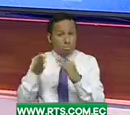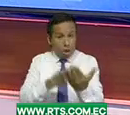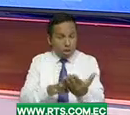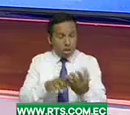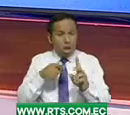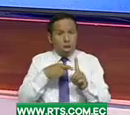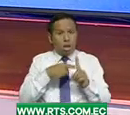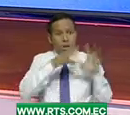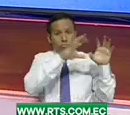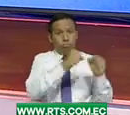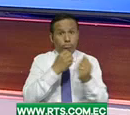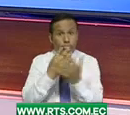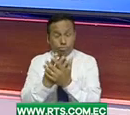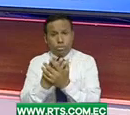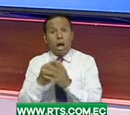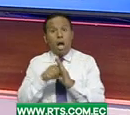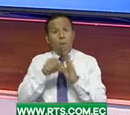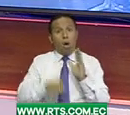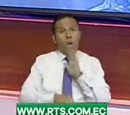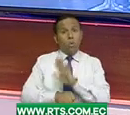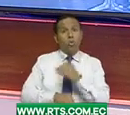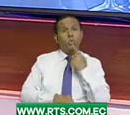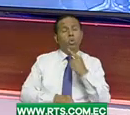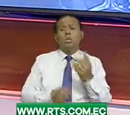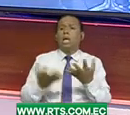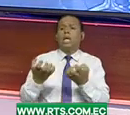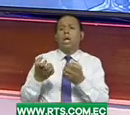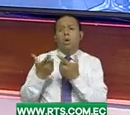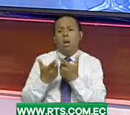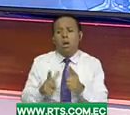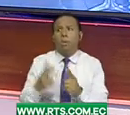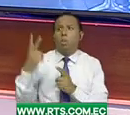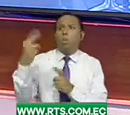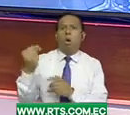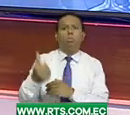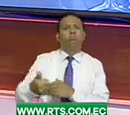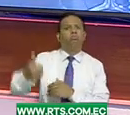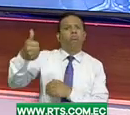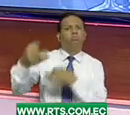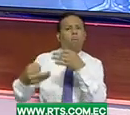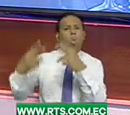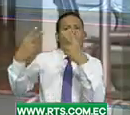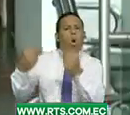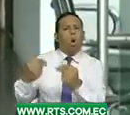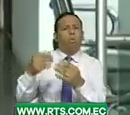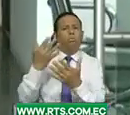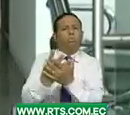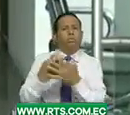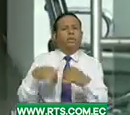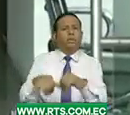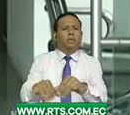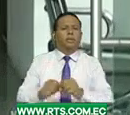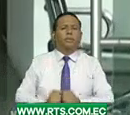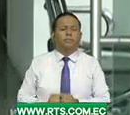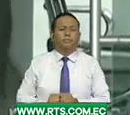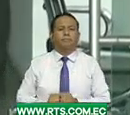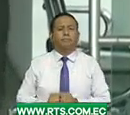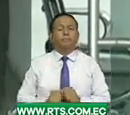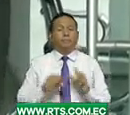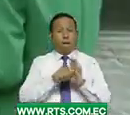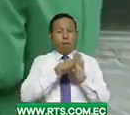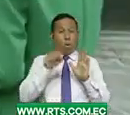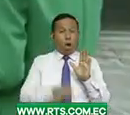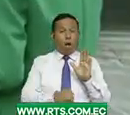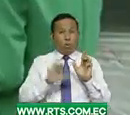medida de prisión preventiva continuará mientras duren las investigaciones. La aspiración de la defensa de Jocelyn S. con el